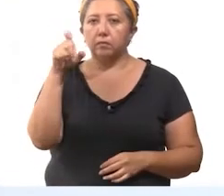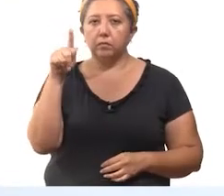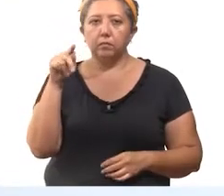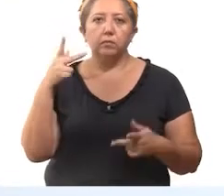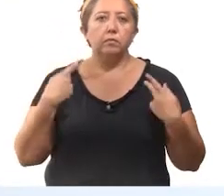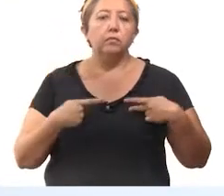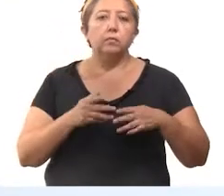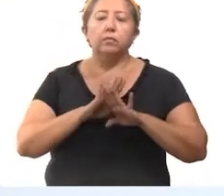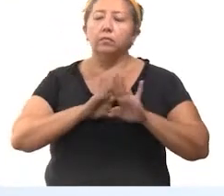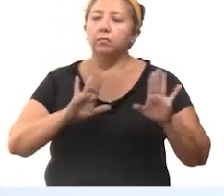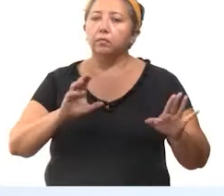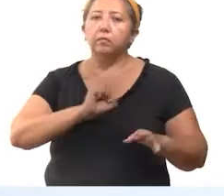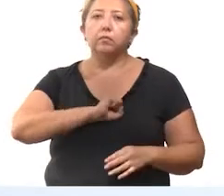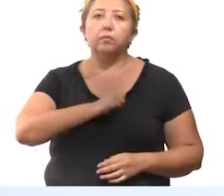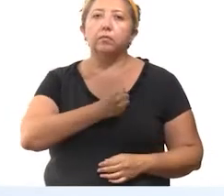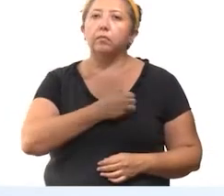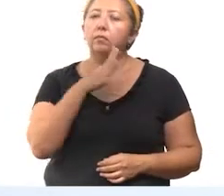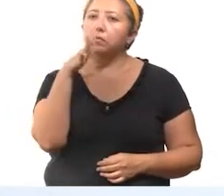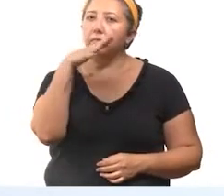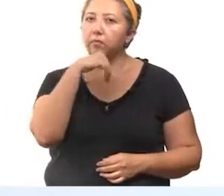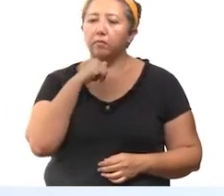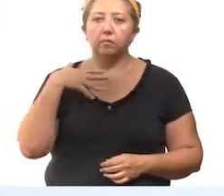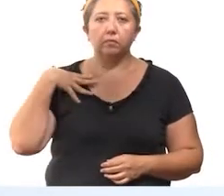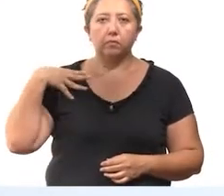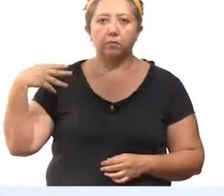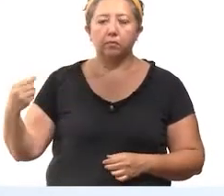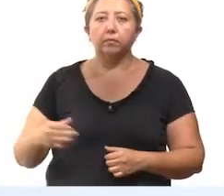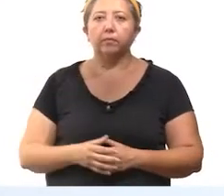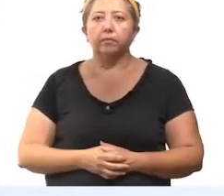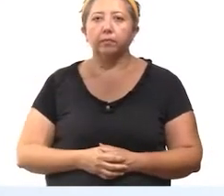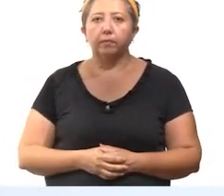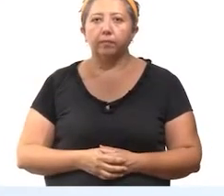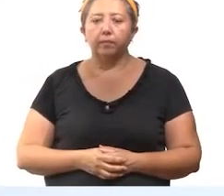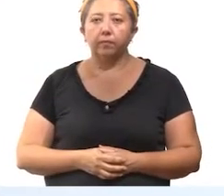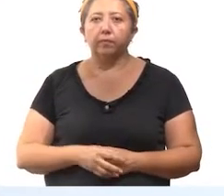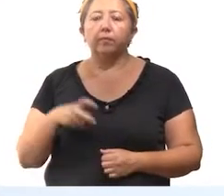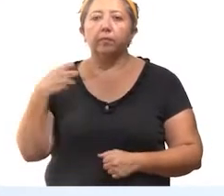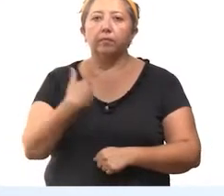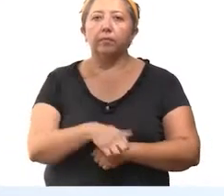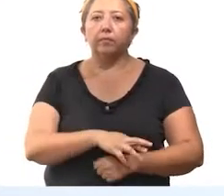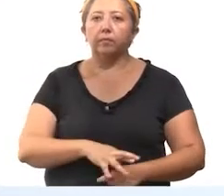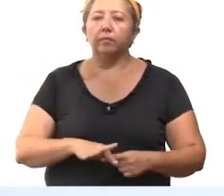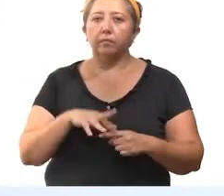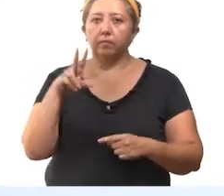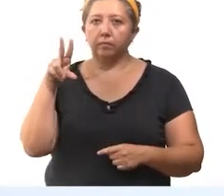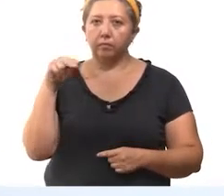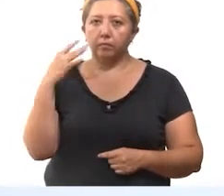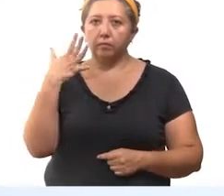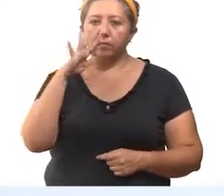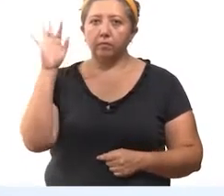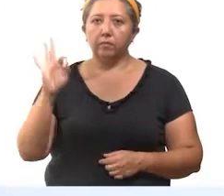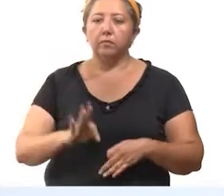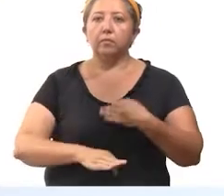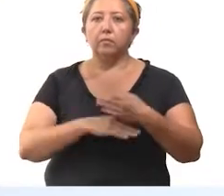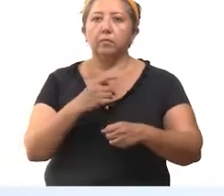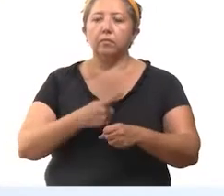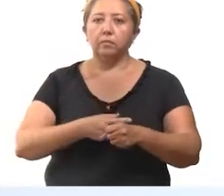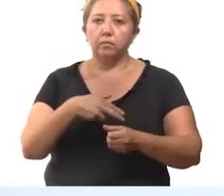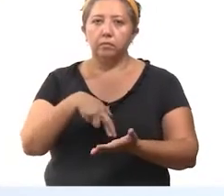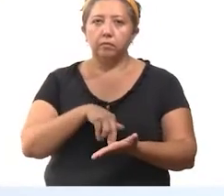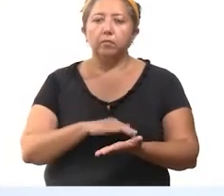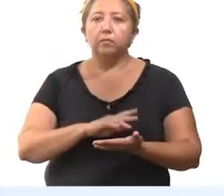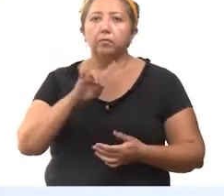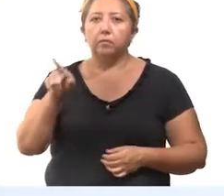42.170 pacientes ya se recuperaron, no presentan síntomas ni pueden contagiar. Esta cifra representa el 85% del total de